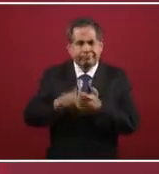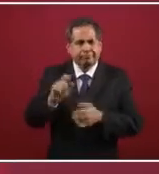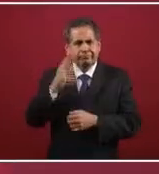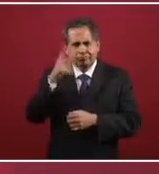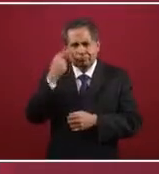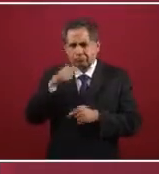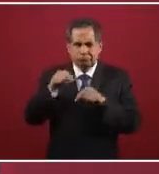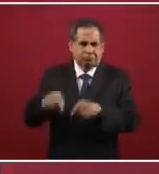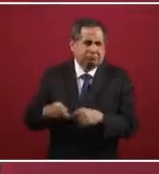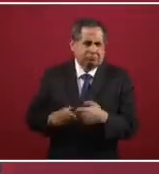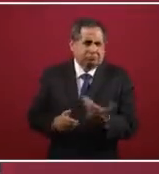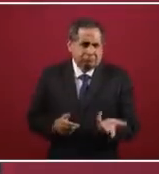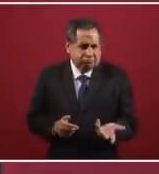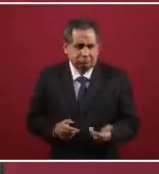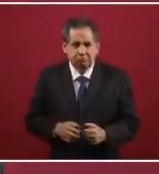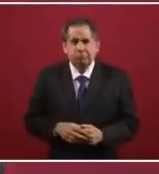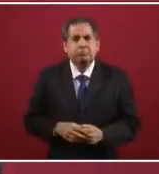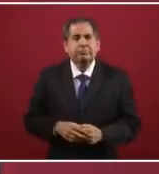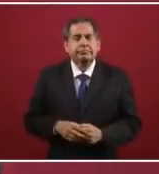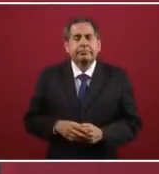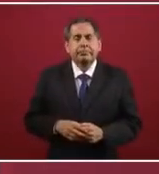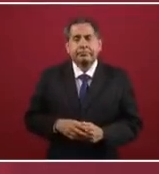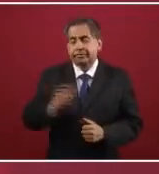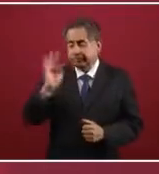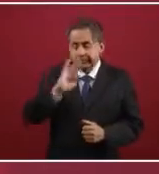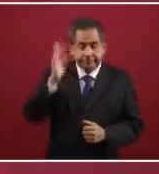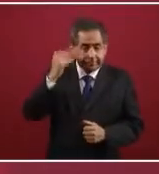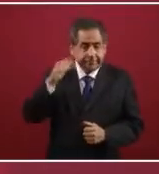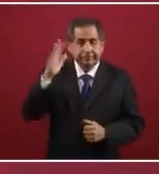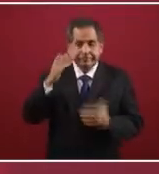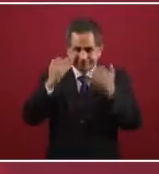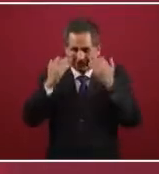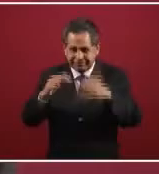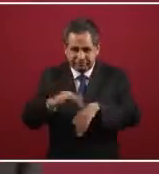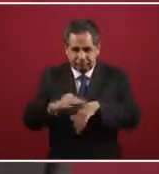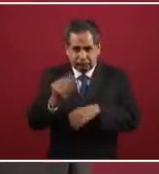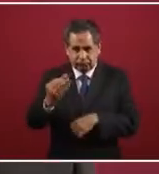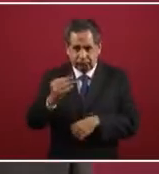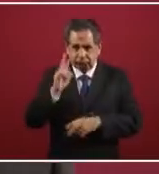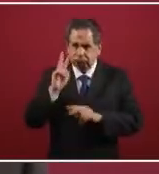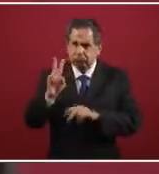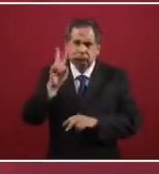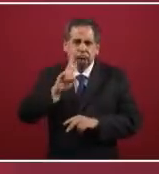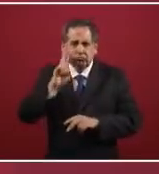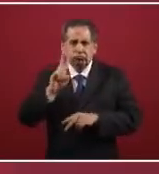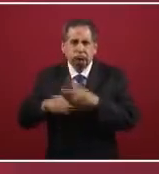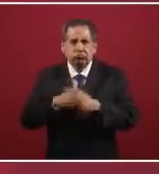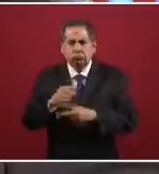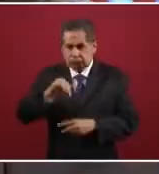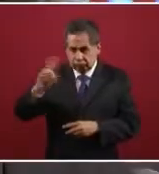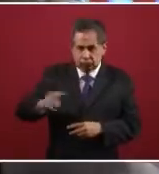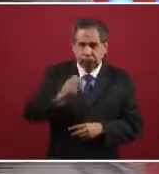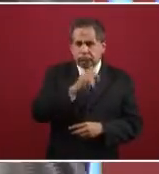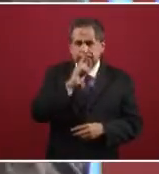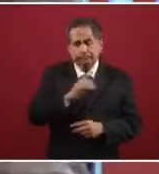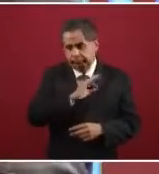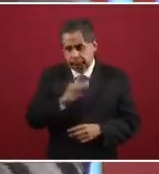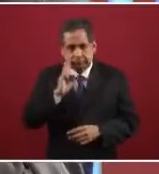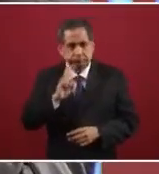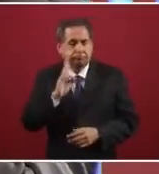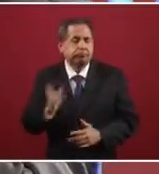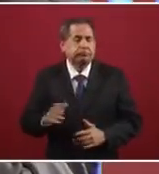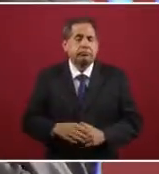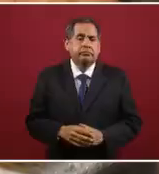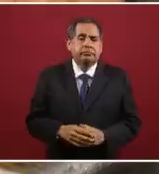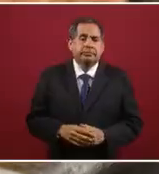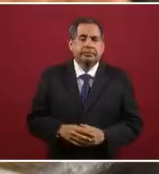horas. Entonces, si hubiese algún testimonio de esa naturaleza, se puede verificar si es así o no es así. ¿Y hay algún